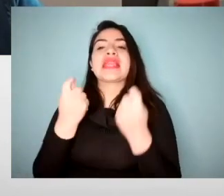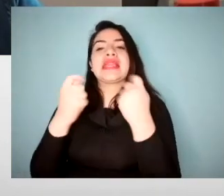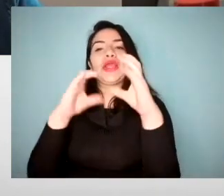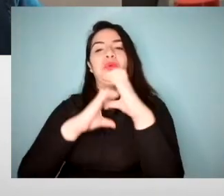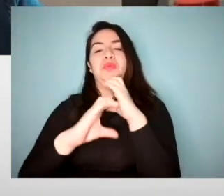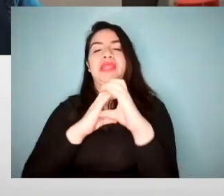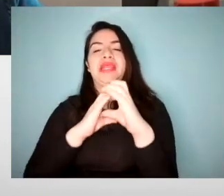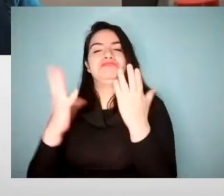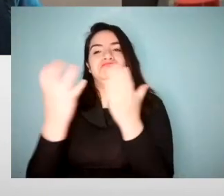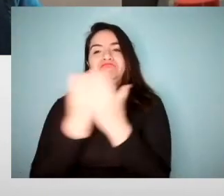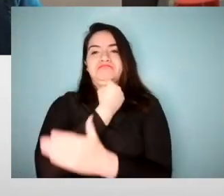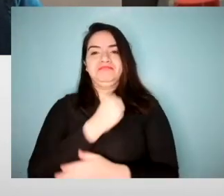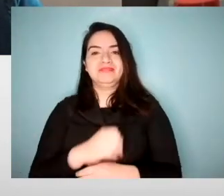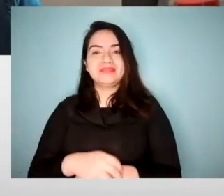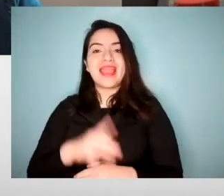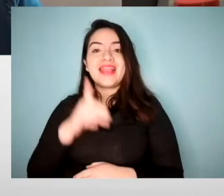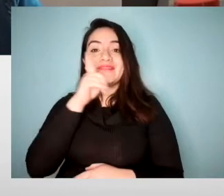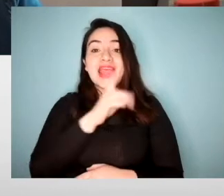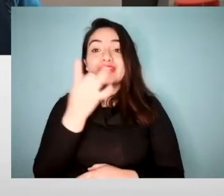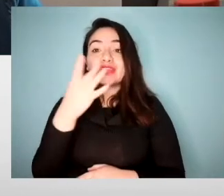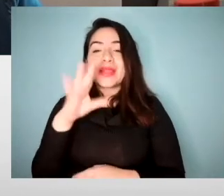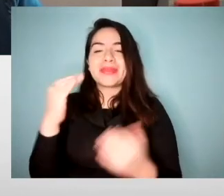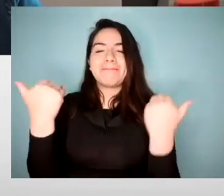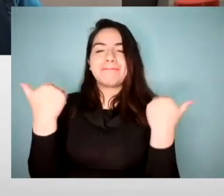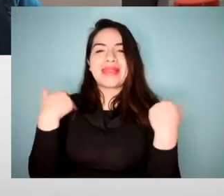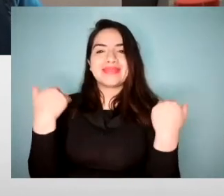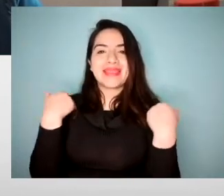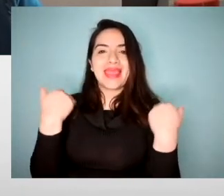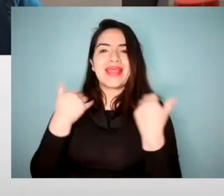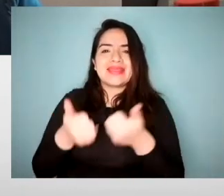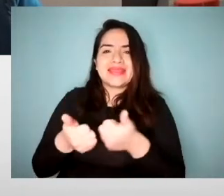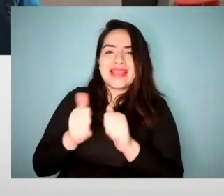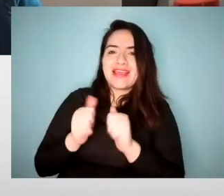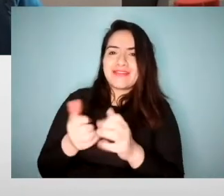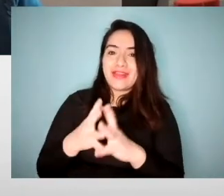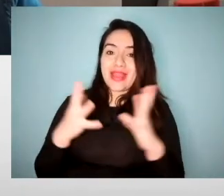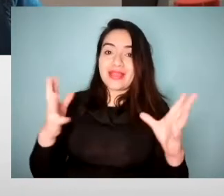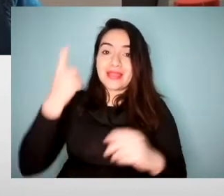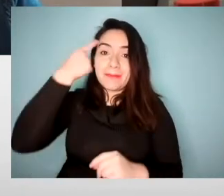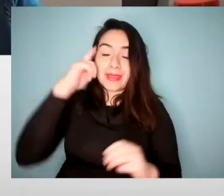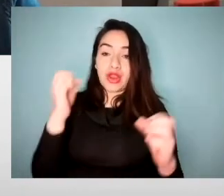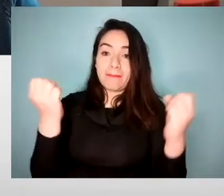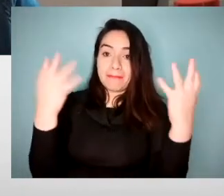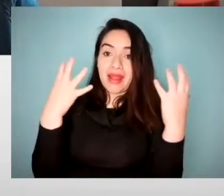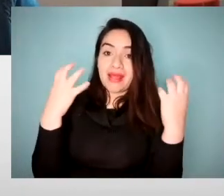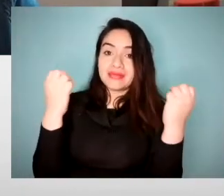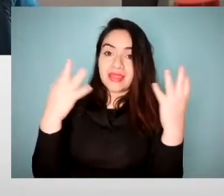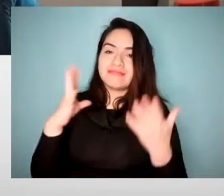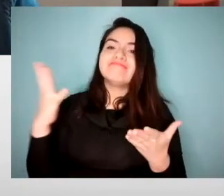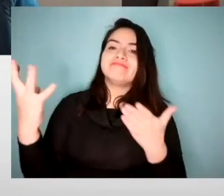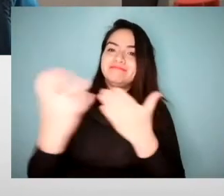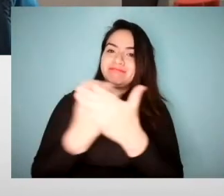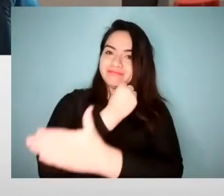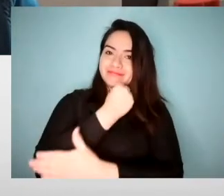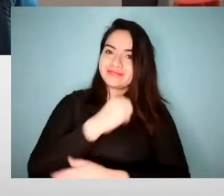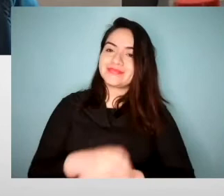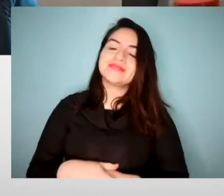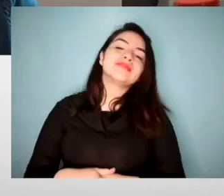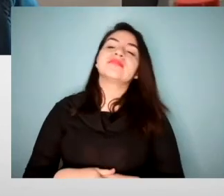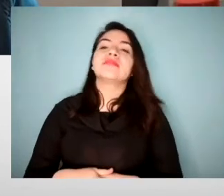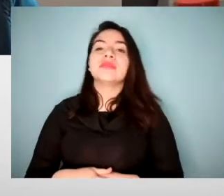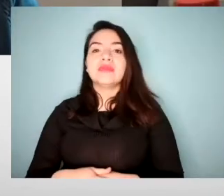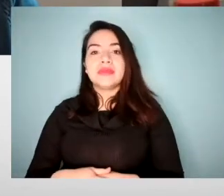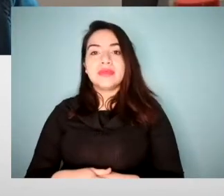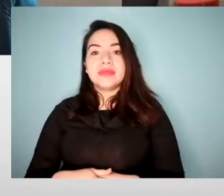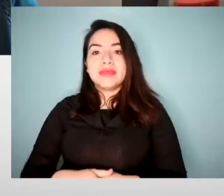que finalmente es solo práctica. Es un desafío enorme, pero con práctica se logra. Genial. ¿Y tus